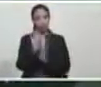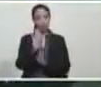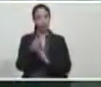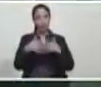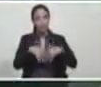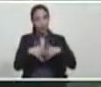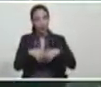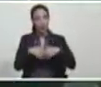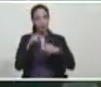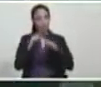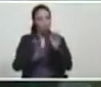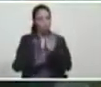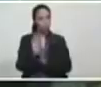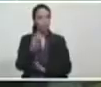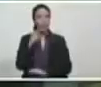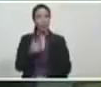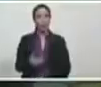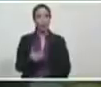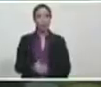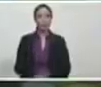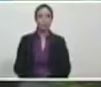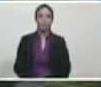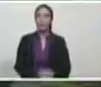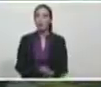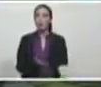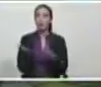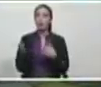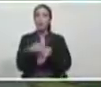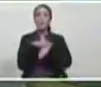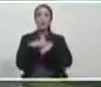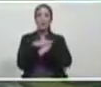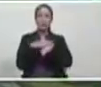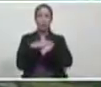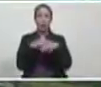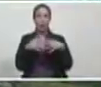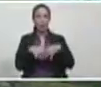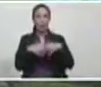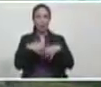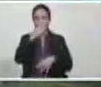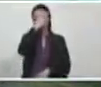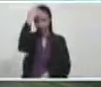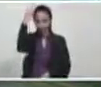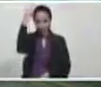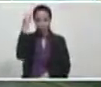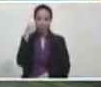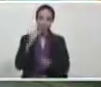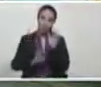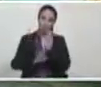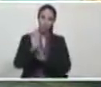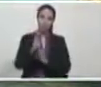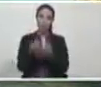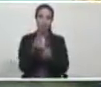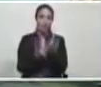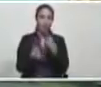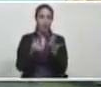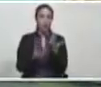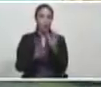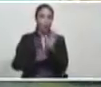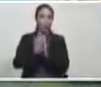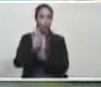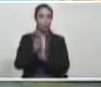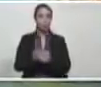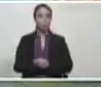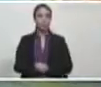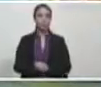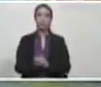poderoso motor. Compañero Taret El Aissami, ministro de Industria, un poderoso motor de la economía nacional, que